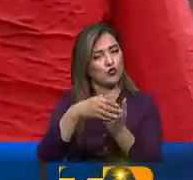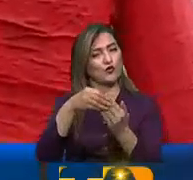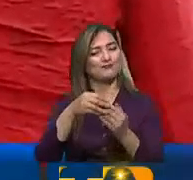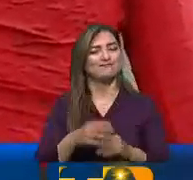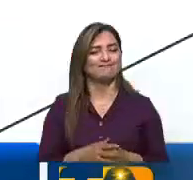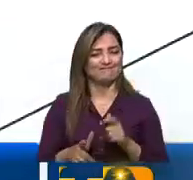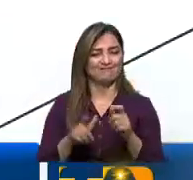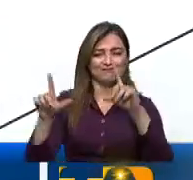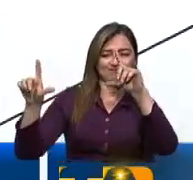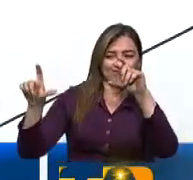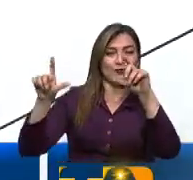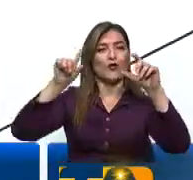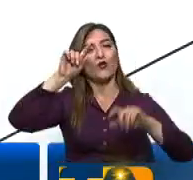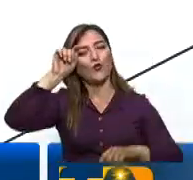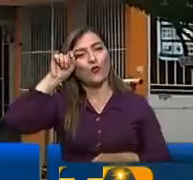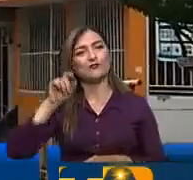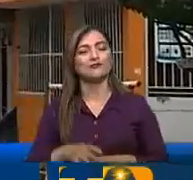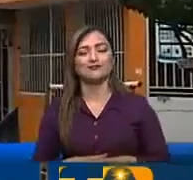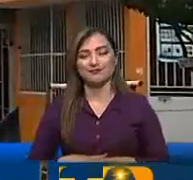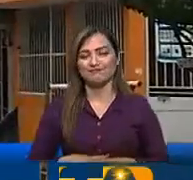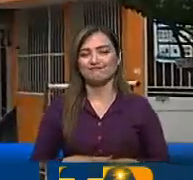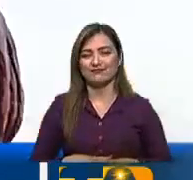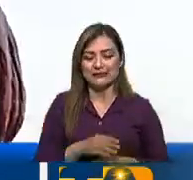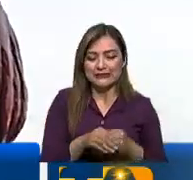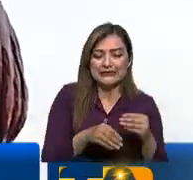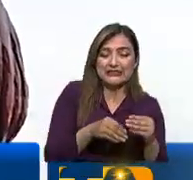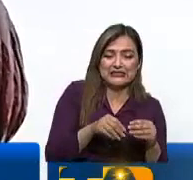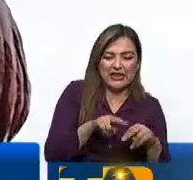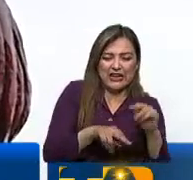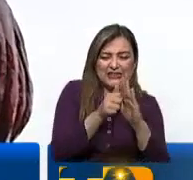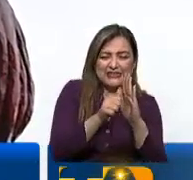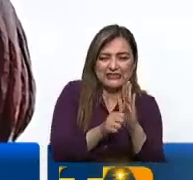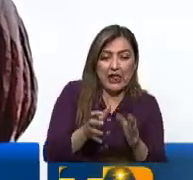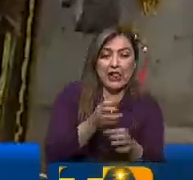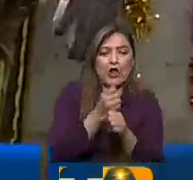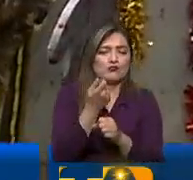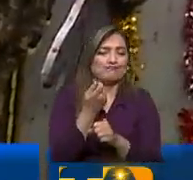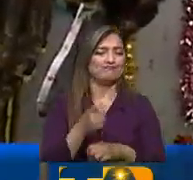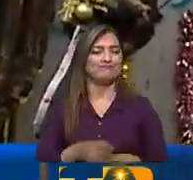para que los ciudadanos se lleven un recuerdo y así recuperen lo invertido. En el caso de los gigantes